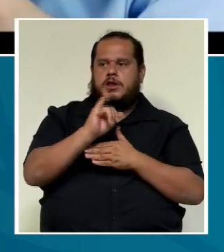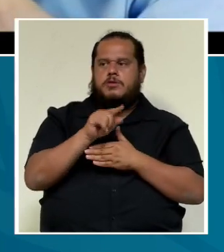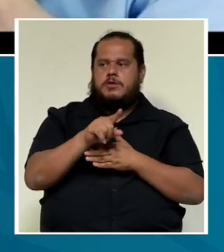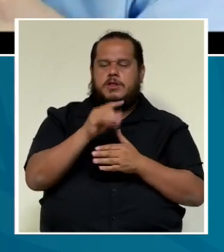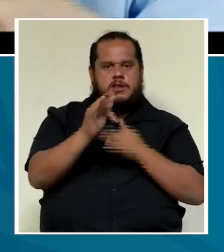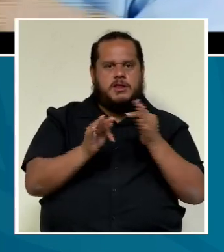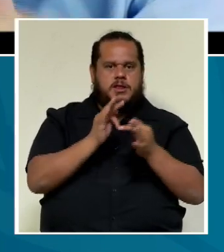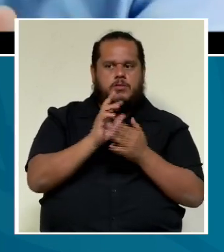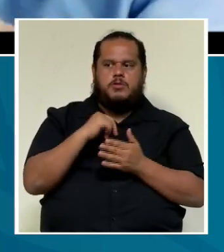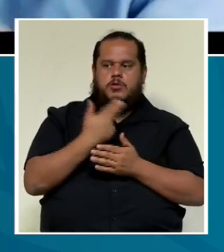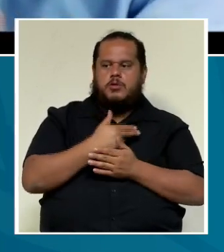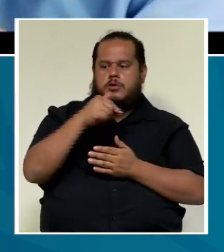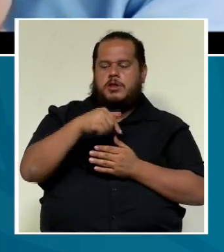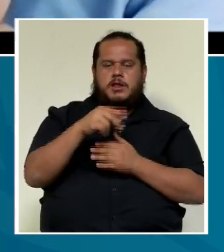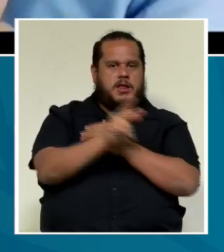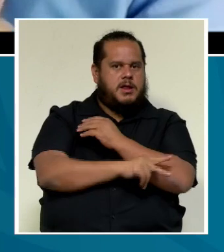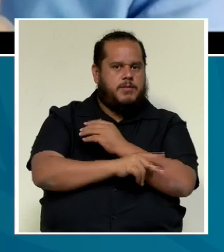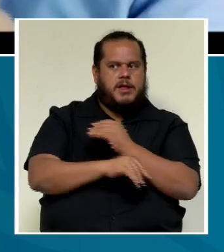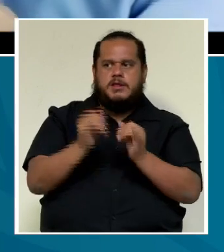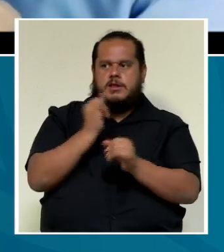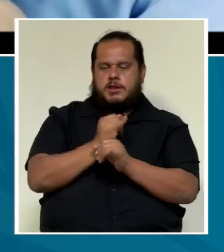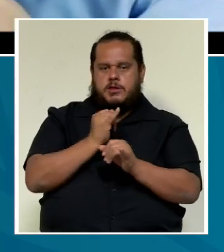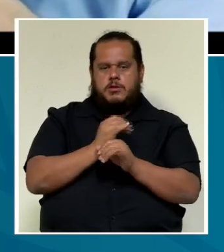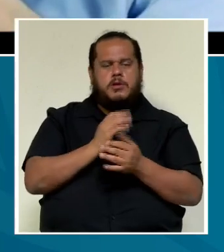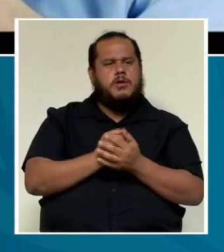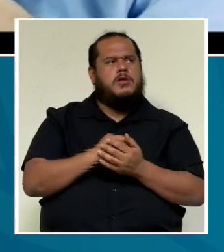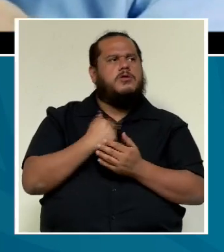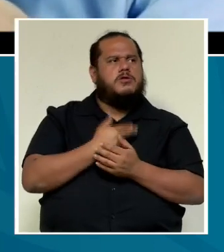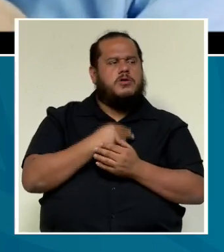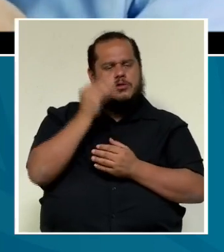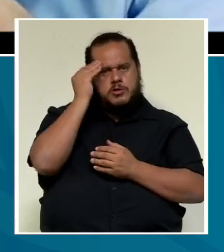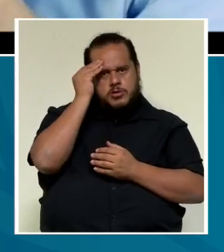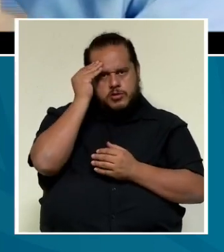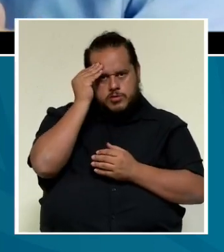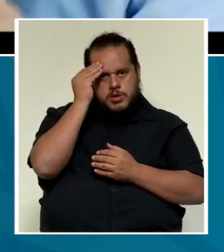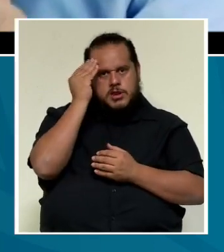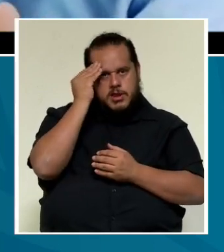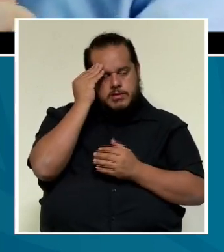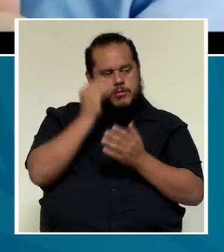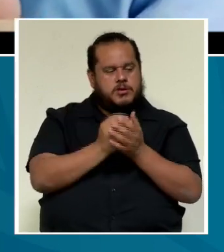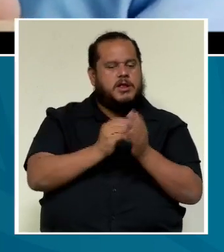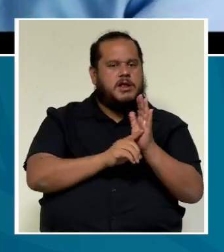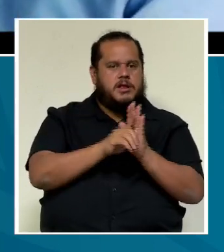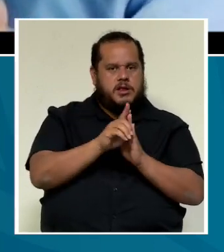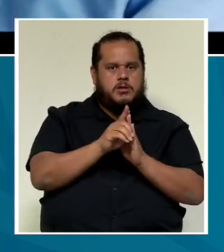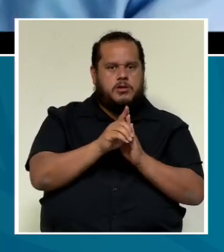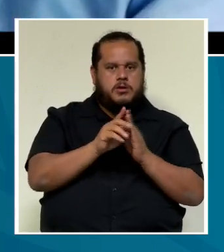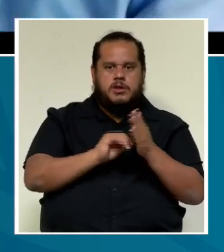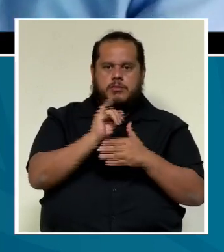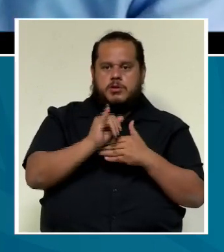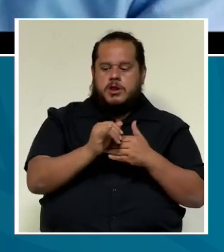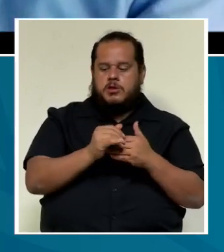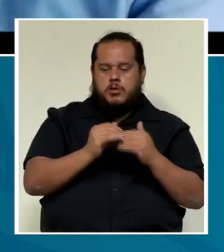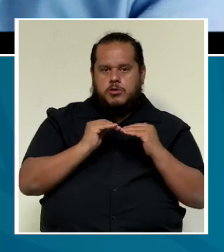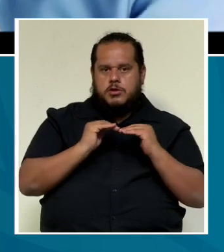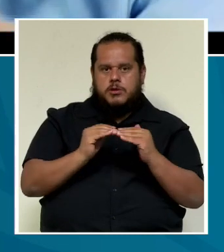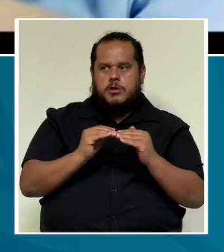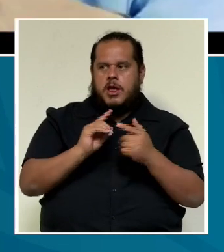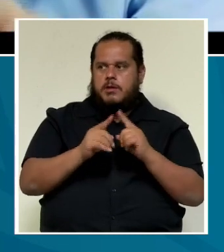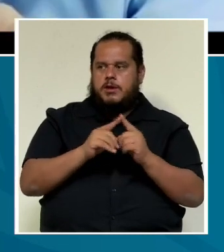Nosotros en el país y en la institución somos muy conscientes del desarrollo de proyectos sostenibles y amigables con el medio